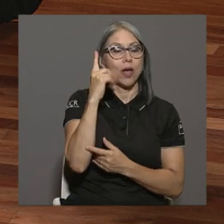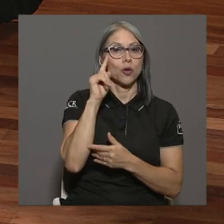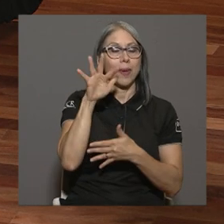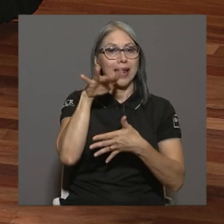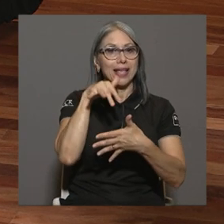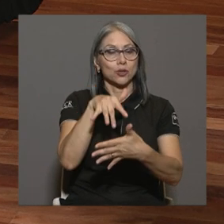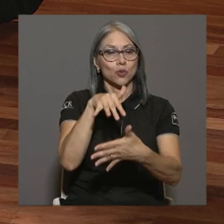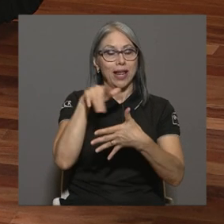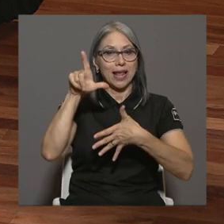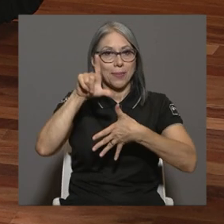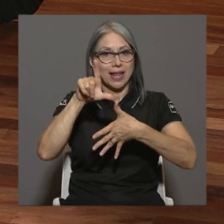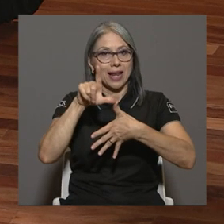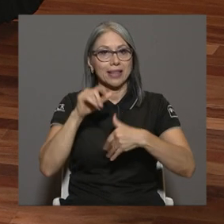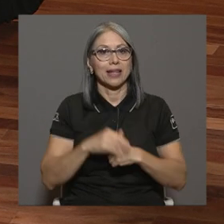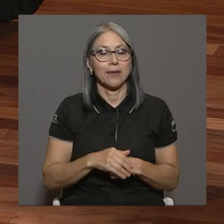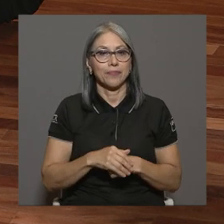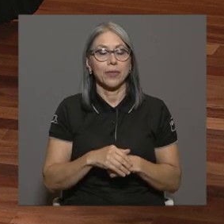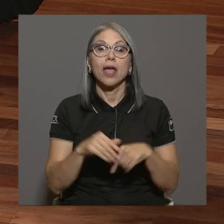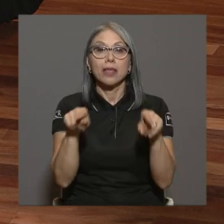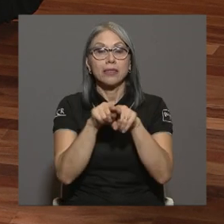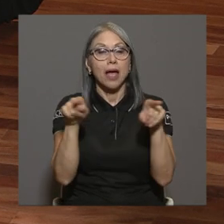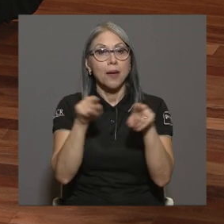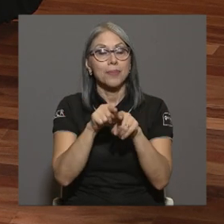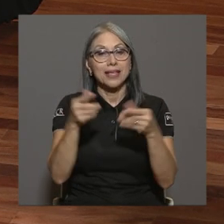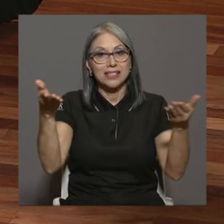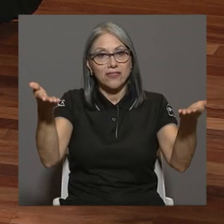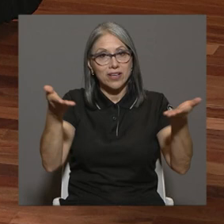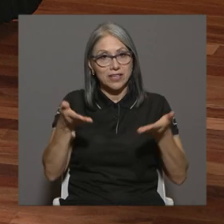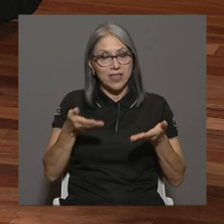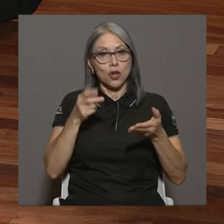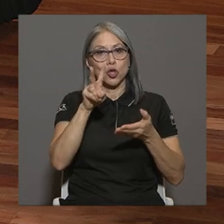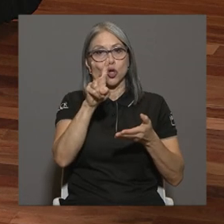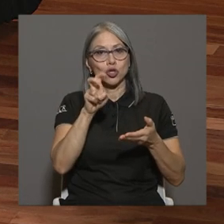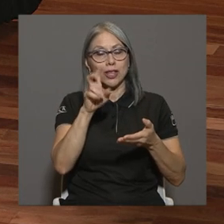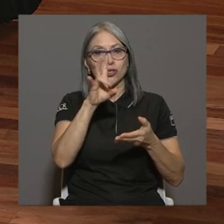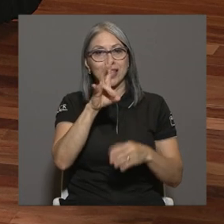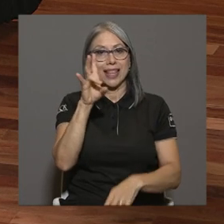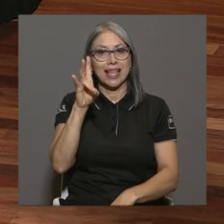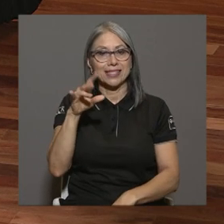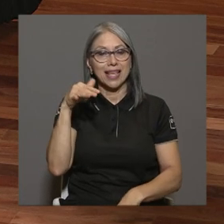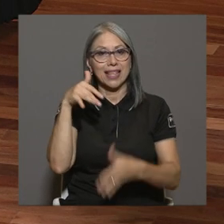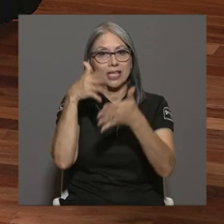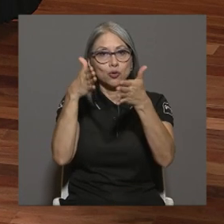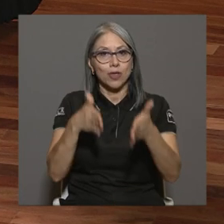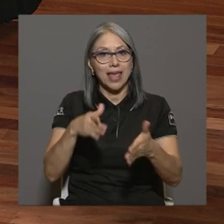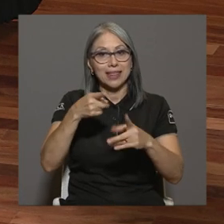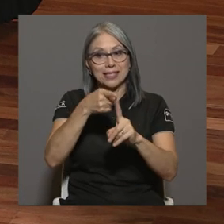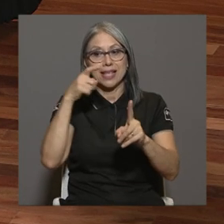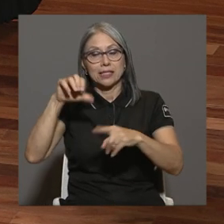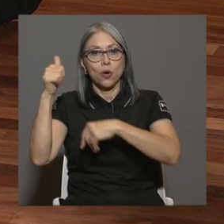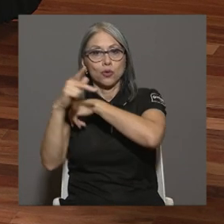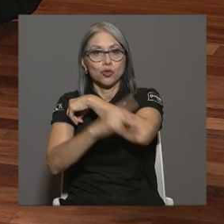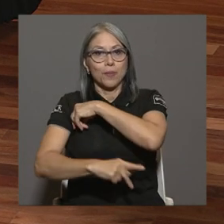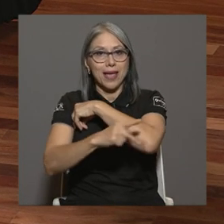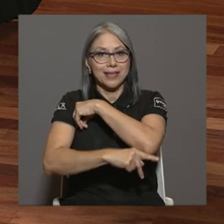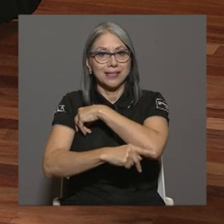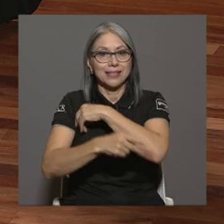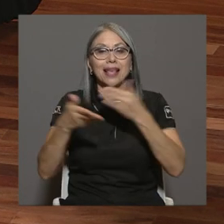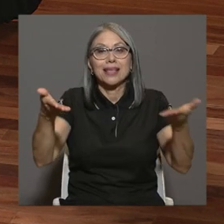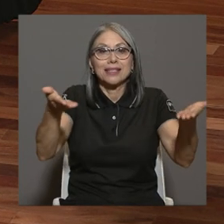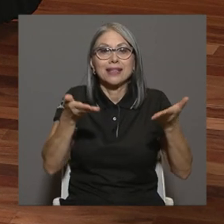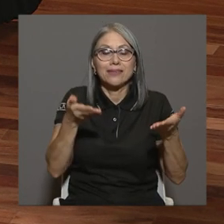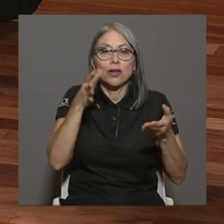América Latina. Asimismo, se recibieron 277 estudiantes del extranjero y